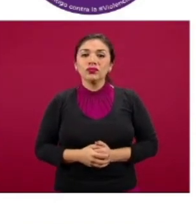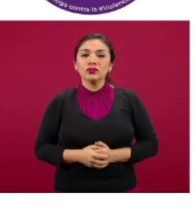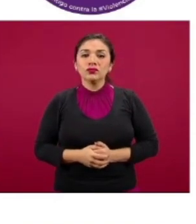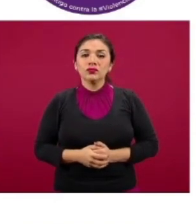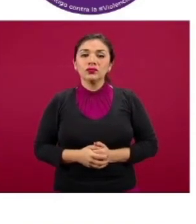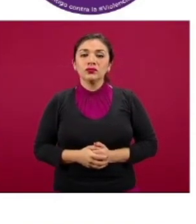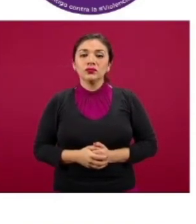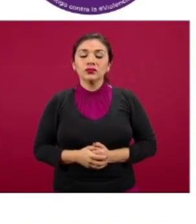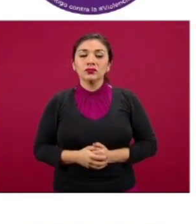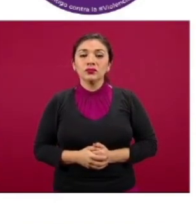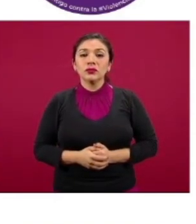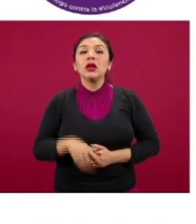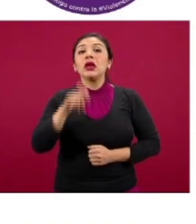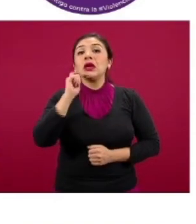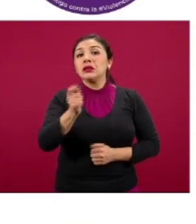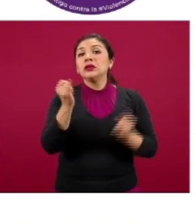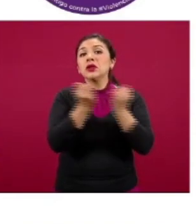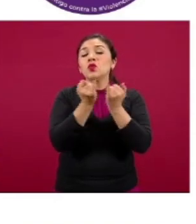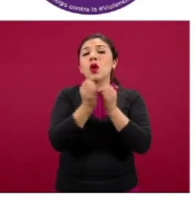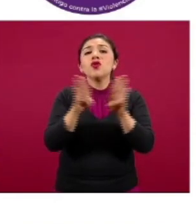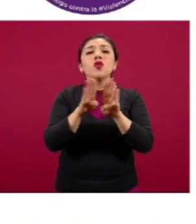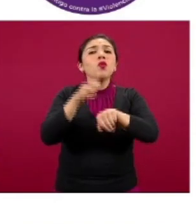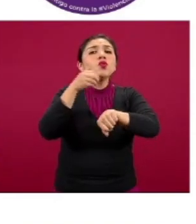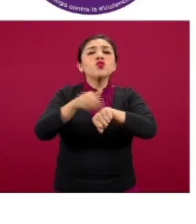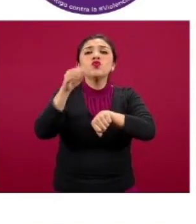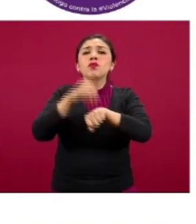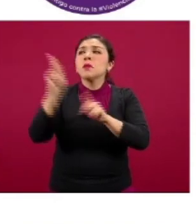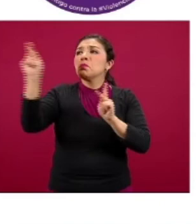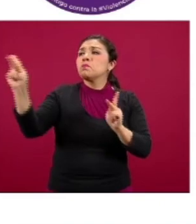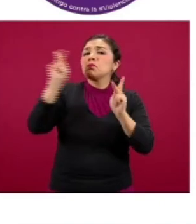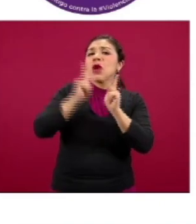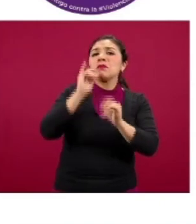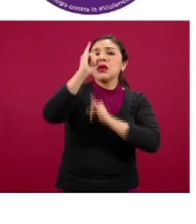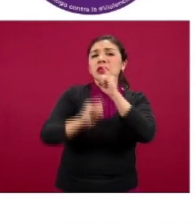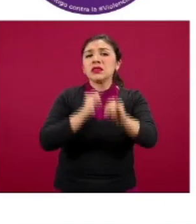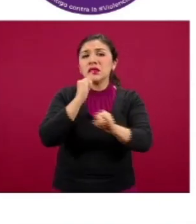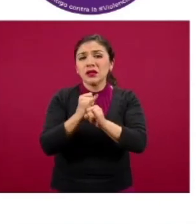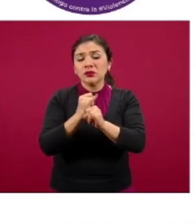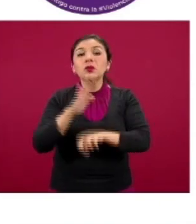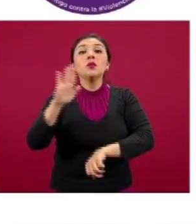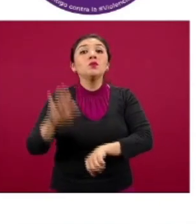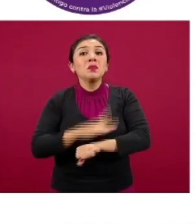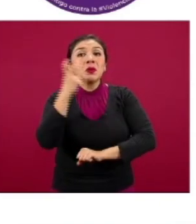México, también son las cifras internacionales. Por eso,